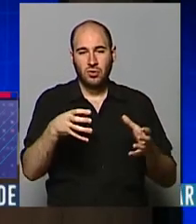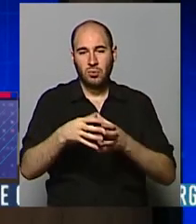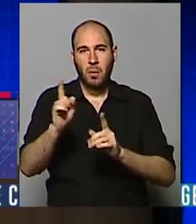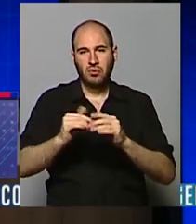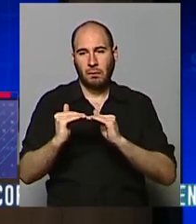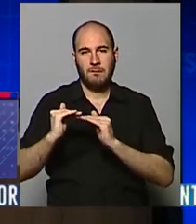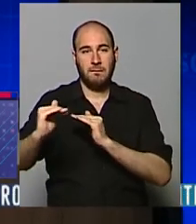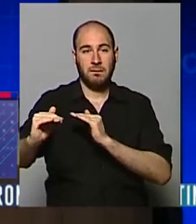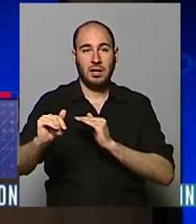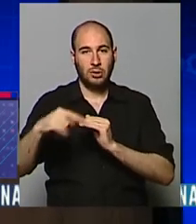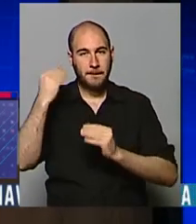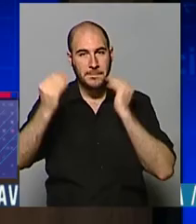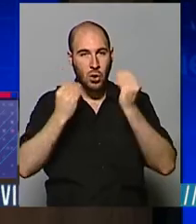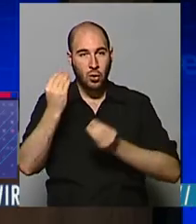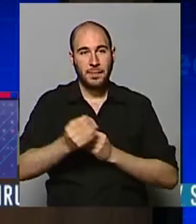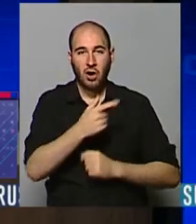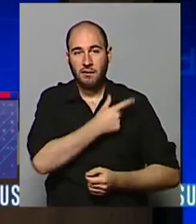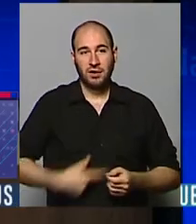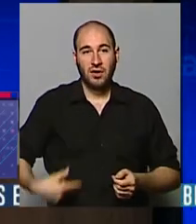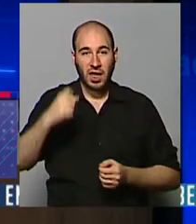congelados y eso es lo que preocupa al gobierno nacional por ahora